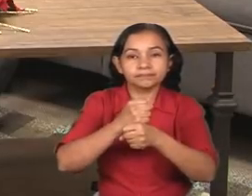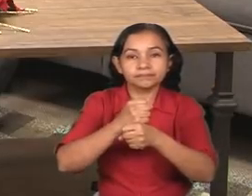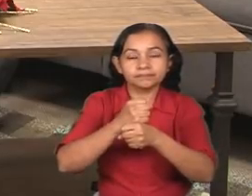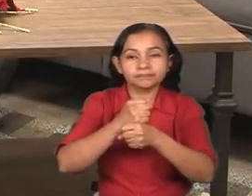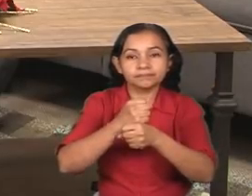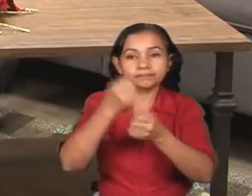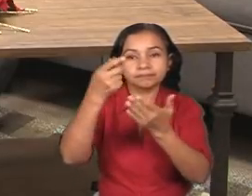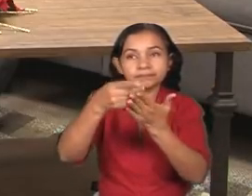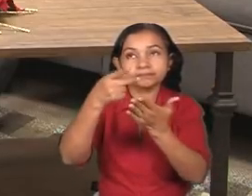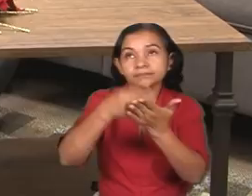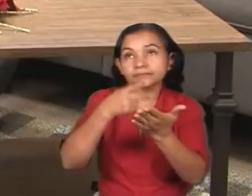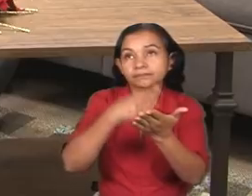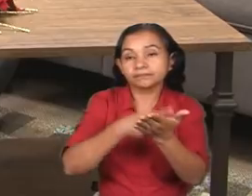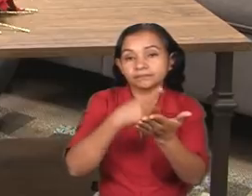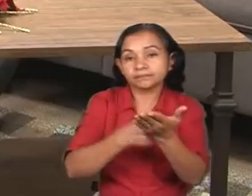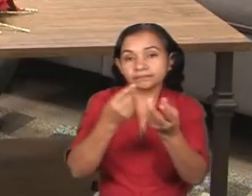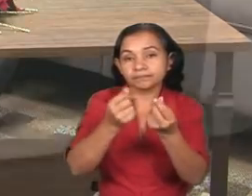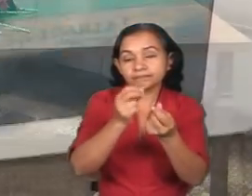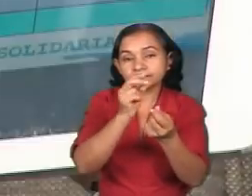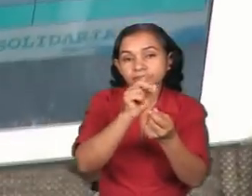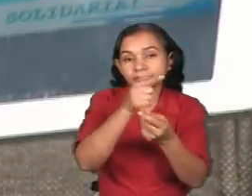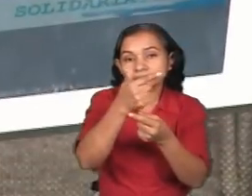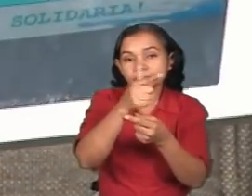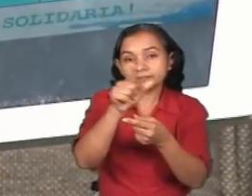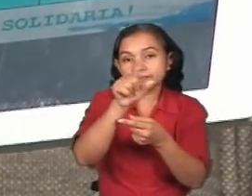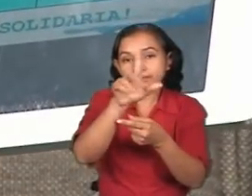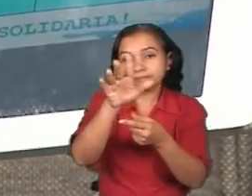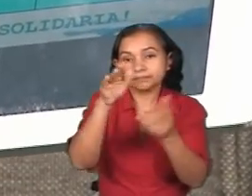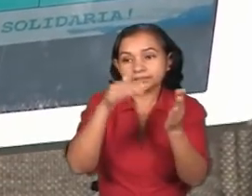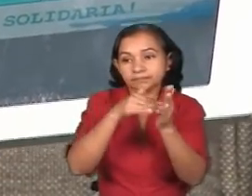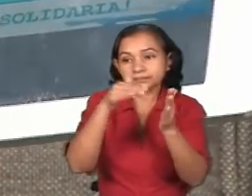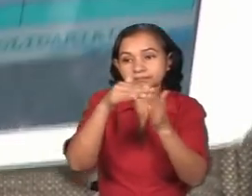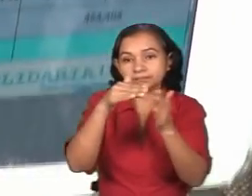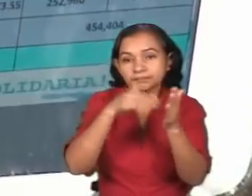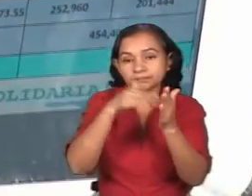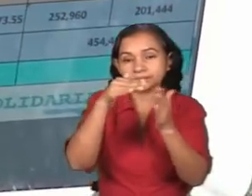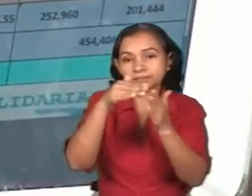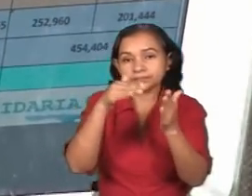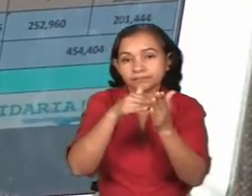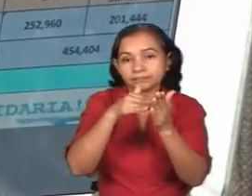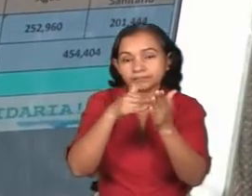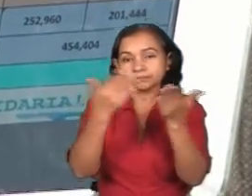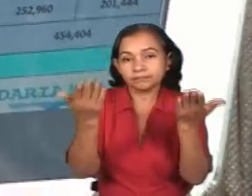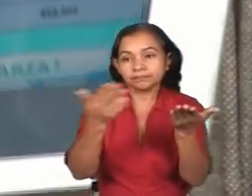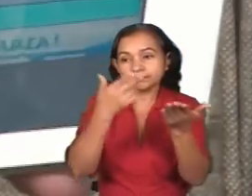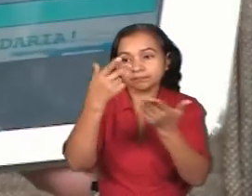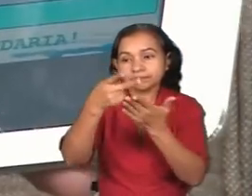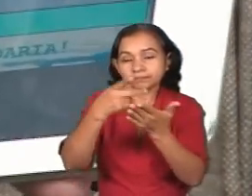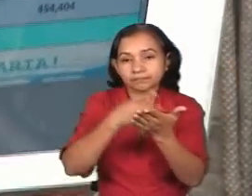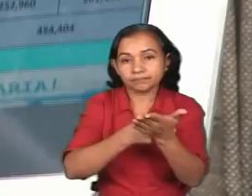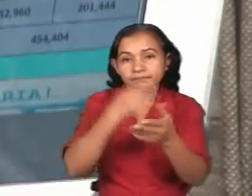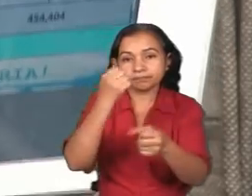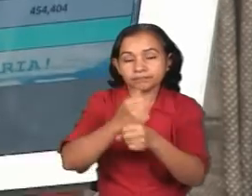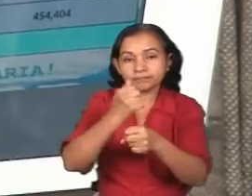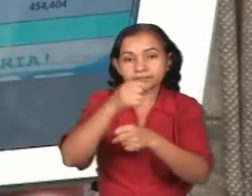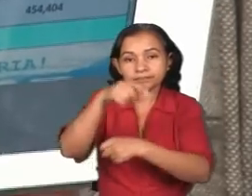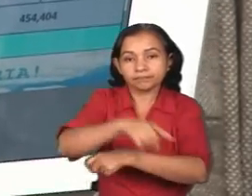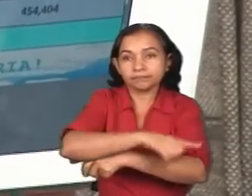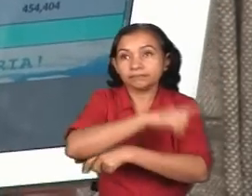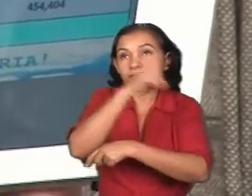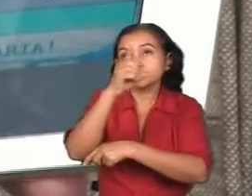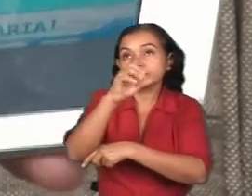un presupuesto de 2.715 millones de córdoba, ¿verdad? Y nosotros estamos proyectando al día de hoy cerrar